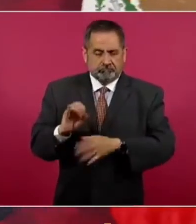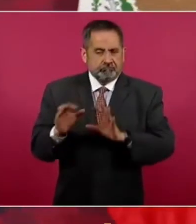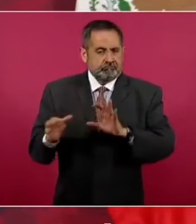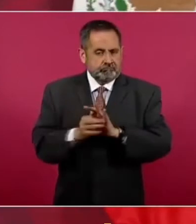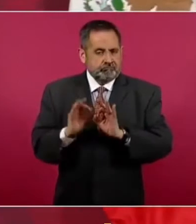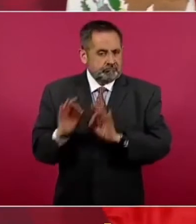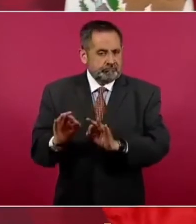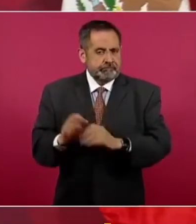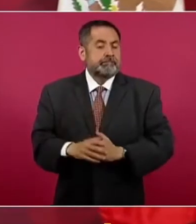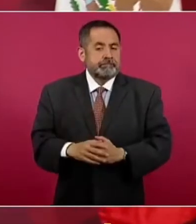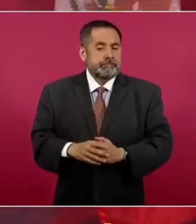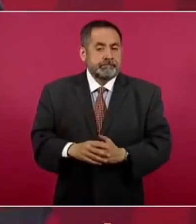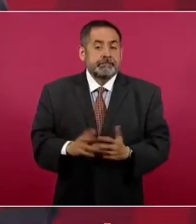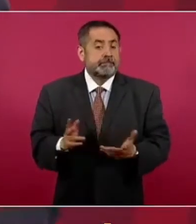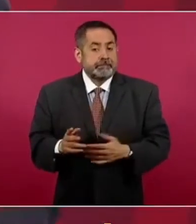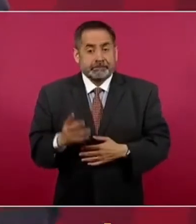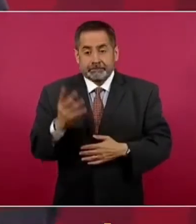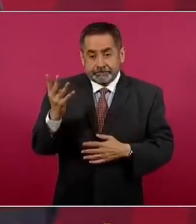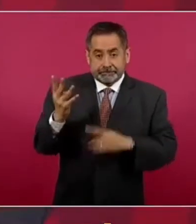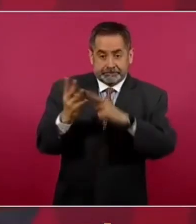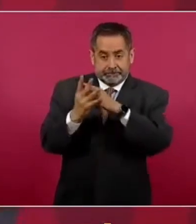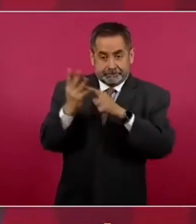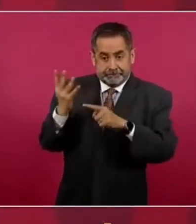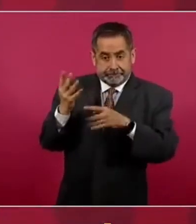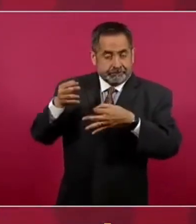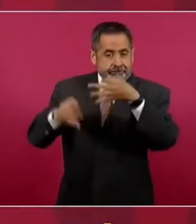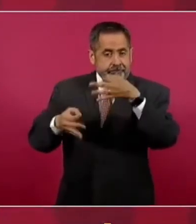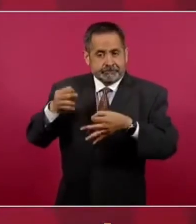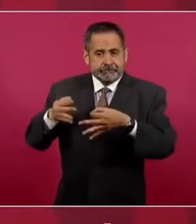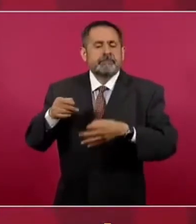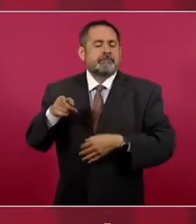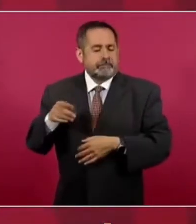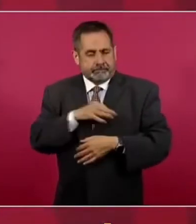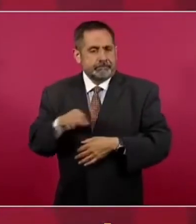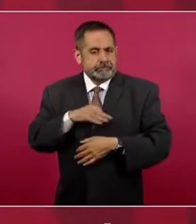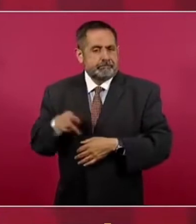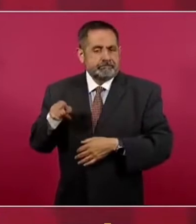no pasó, pero con cuatro se